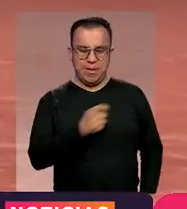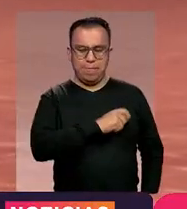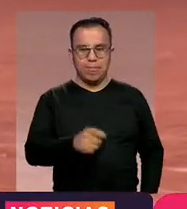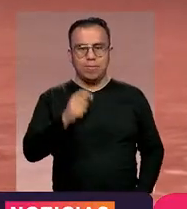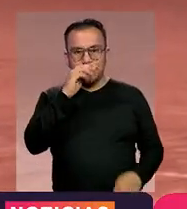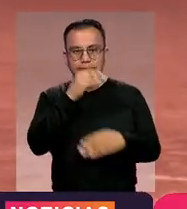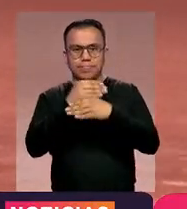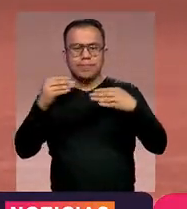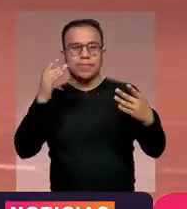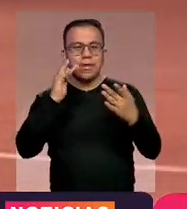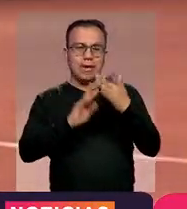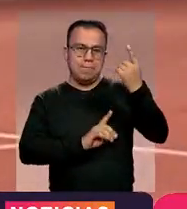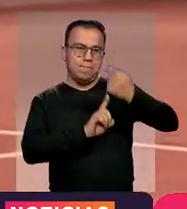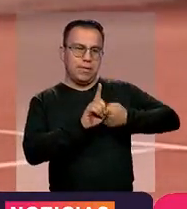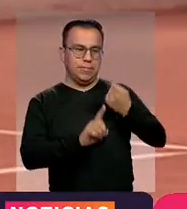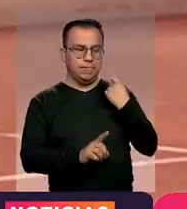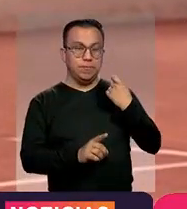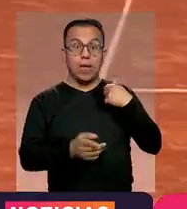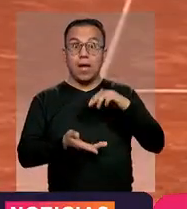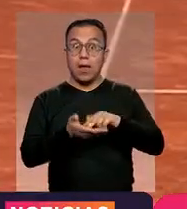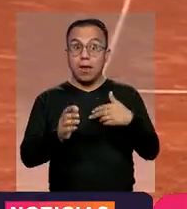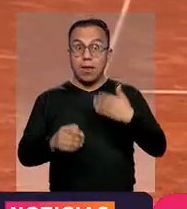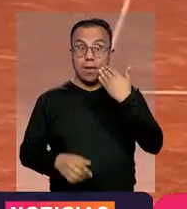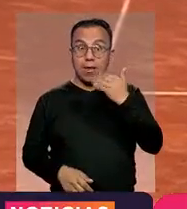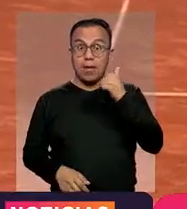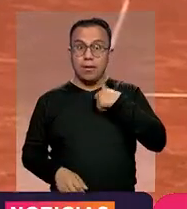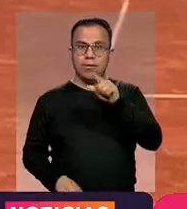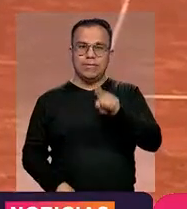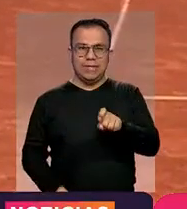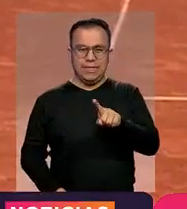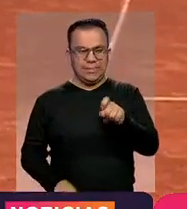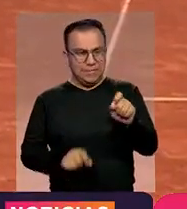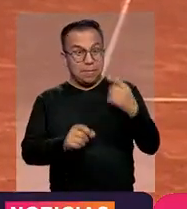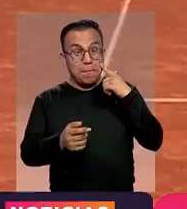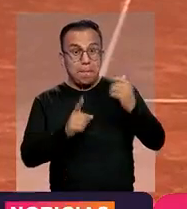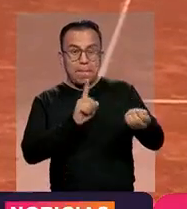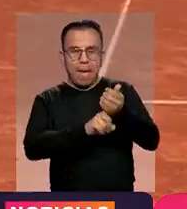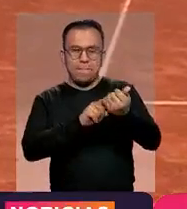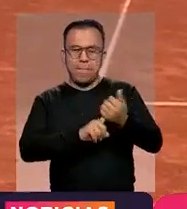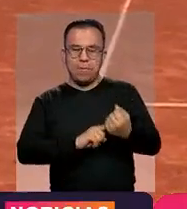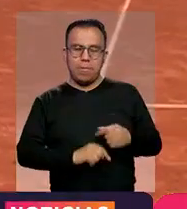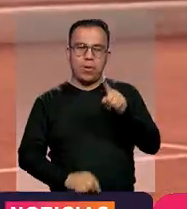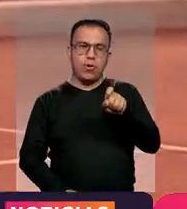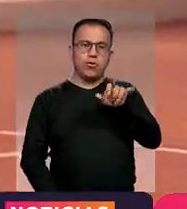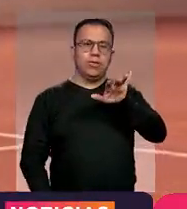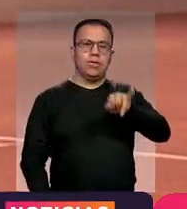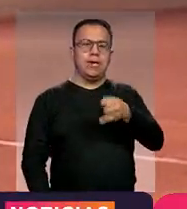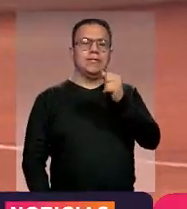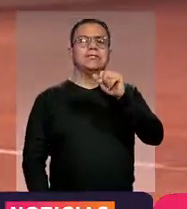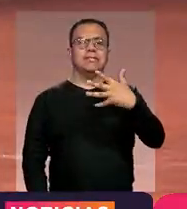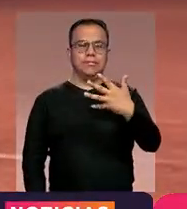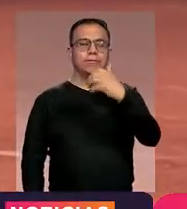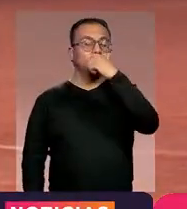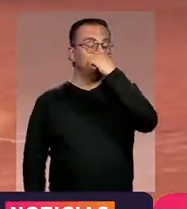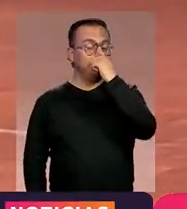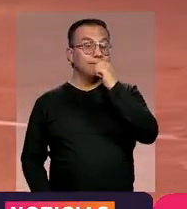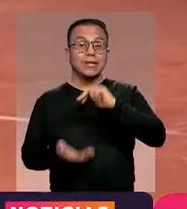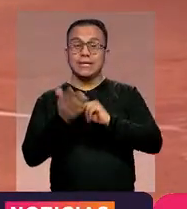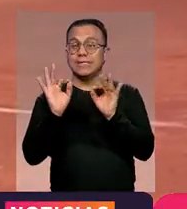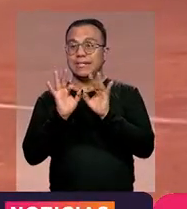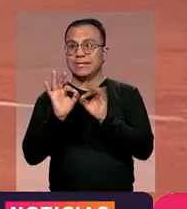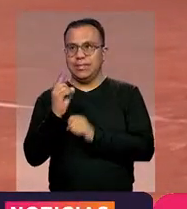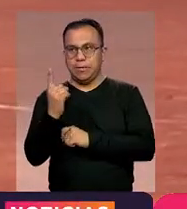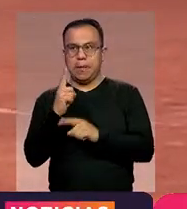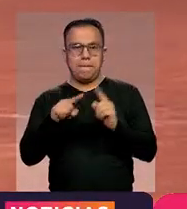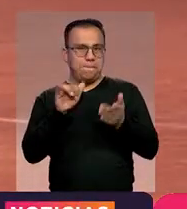Junior durante el último mes. La capitalina logró hacerse con 6 títulos en la gira de torneos J5 que se disputaron en Colombia, 3 en sencillos y la